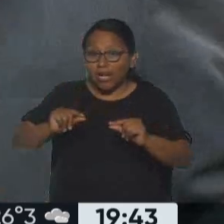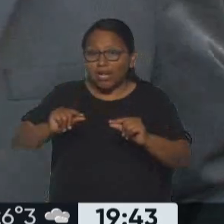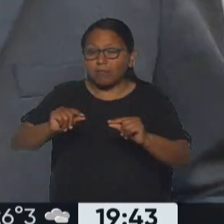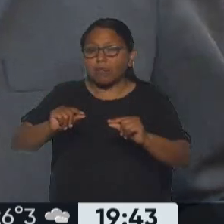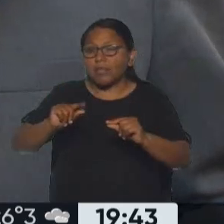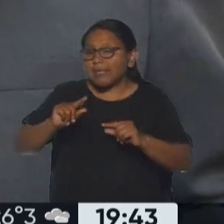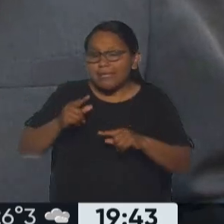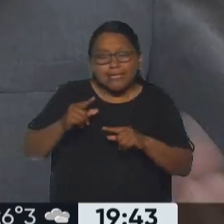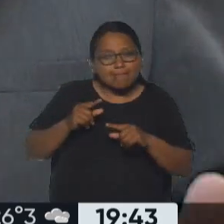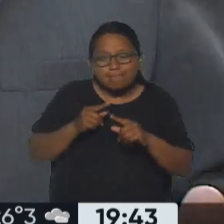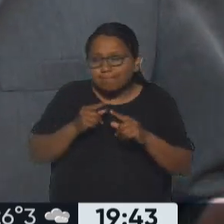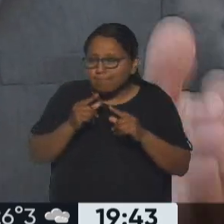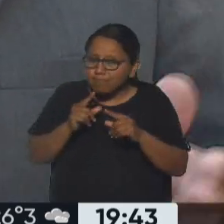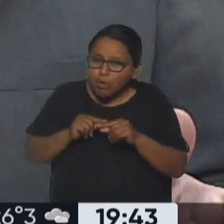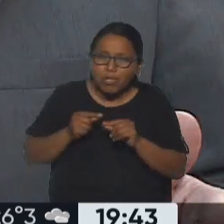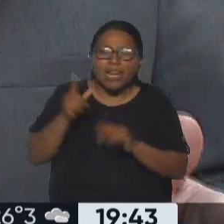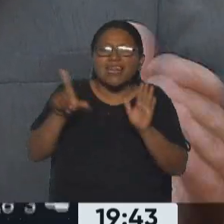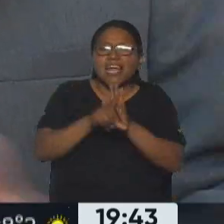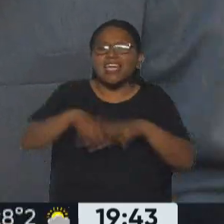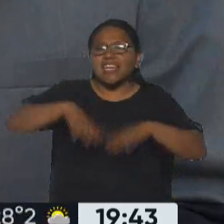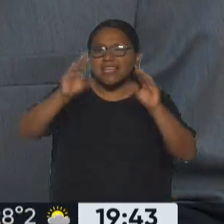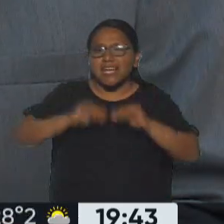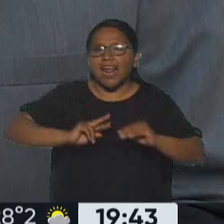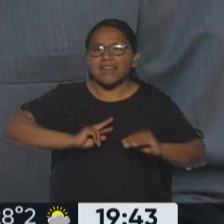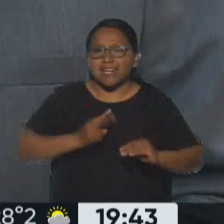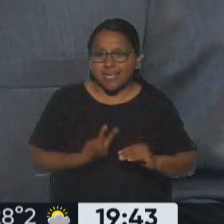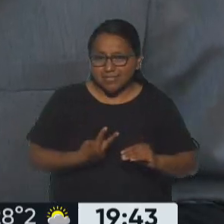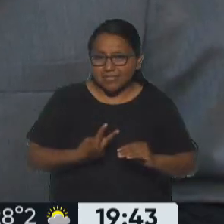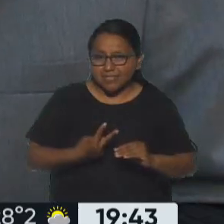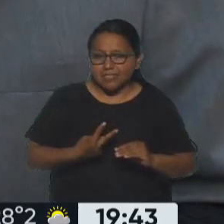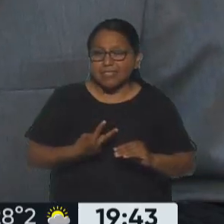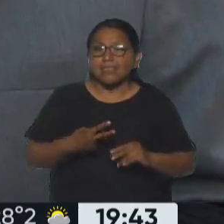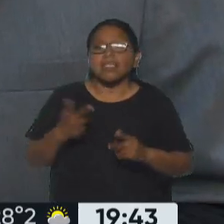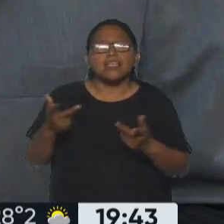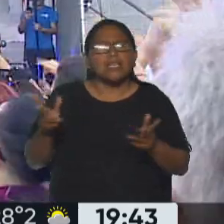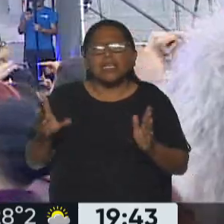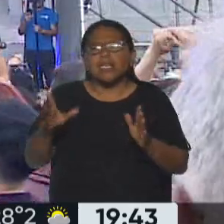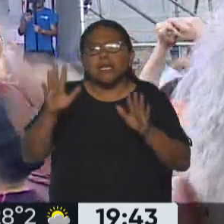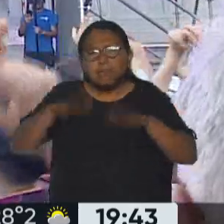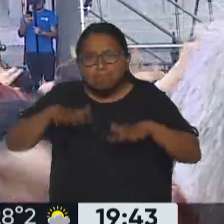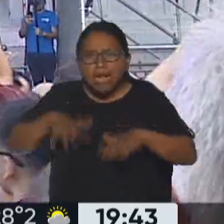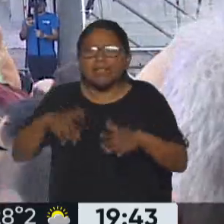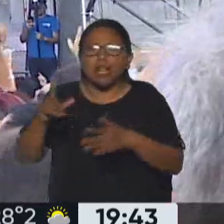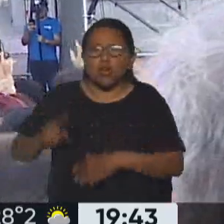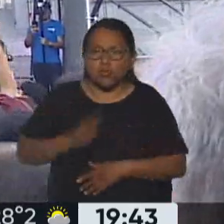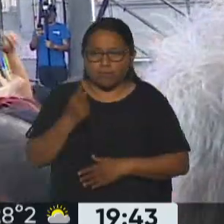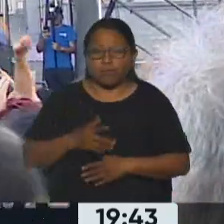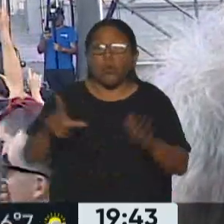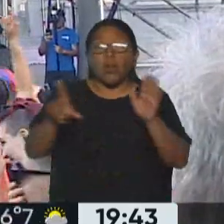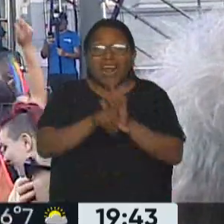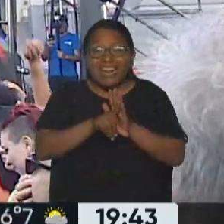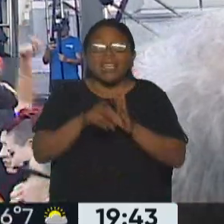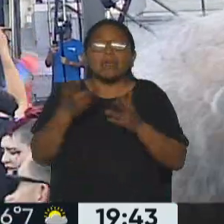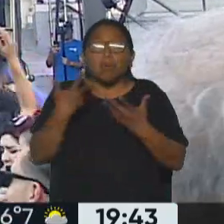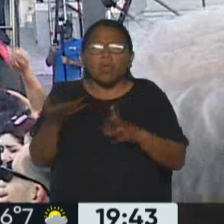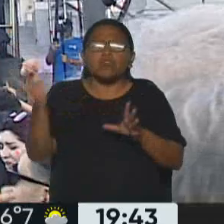el primer minuto. Ley integral trans y todo lo que significa la Marcha del Orgullo. Una ley donde podemos